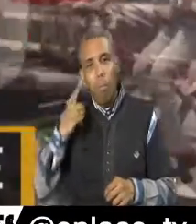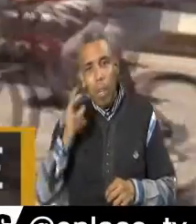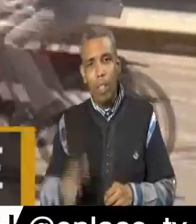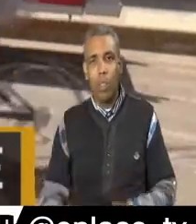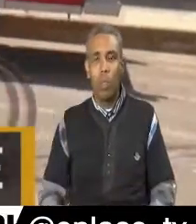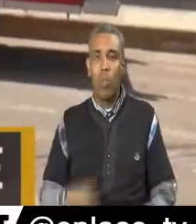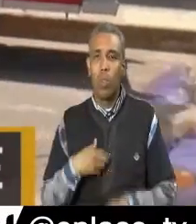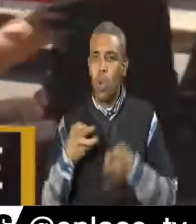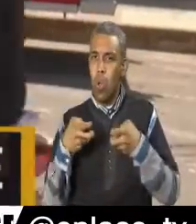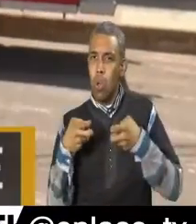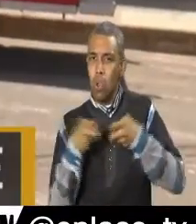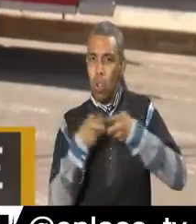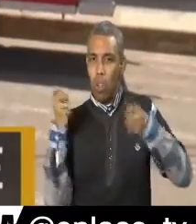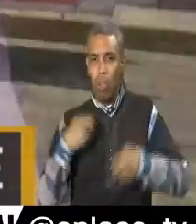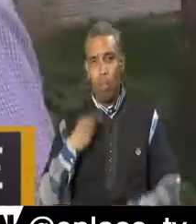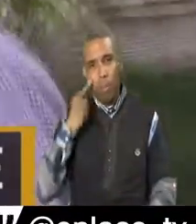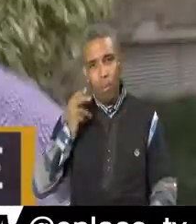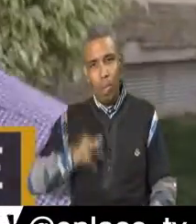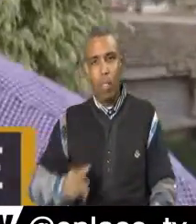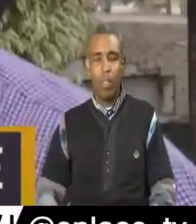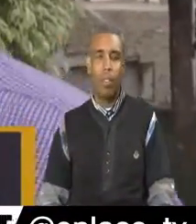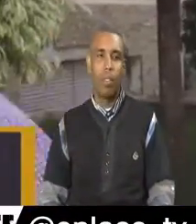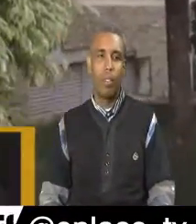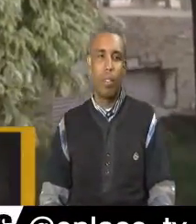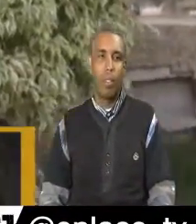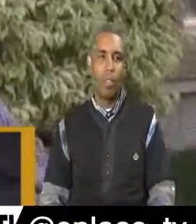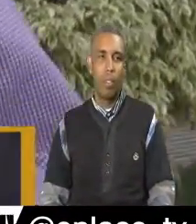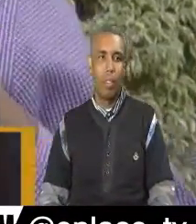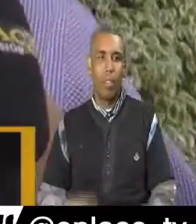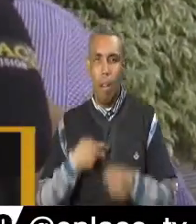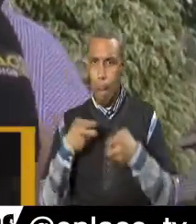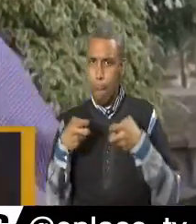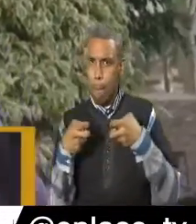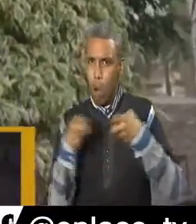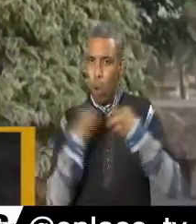el administrador del establecimiento comercial. Al parecer como que fue un corto